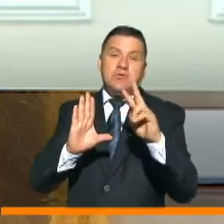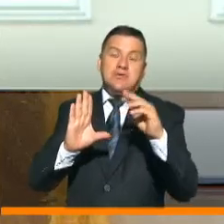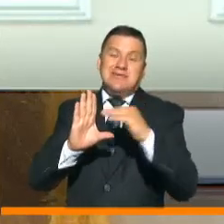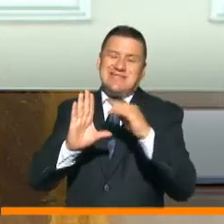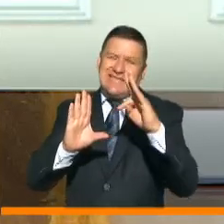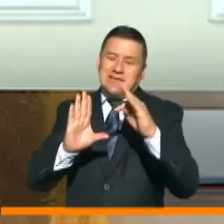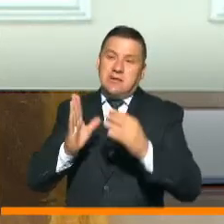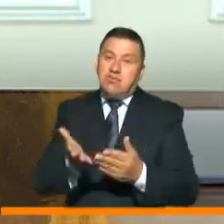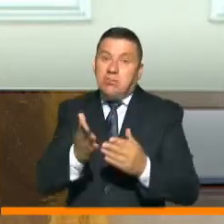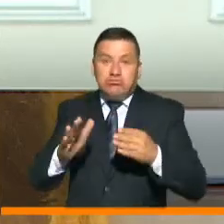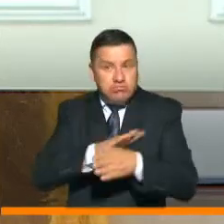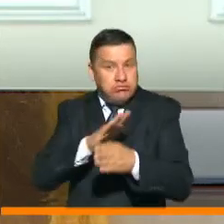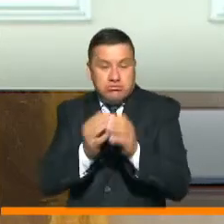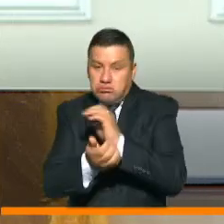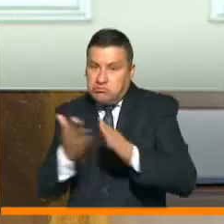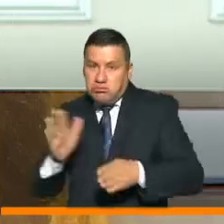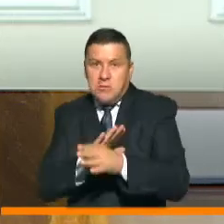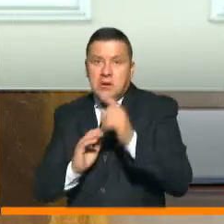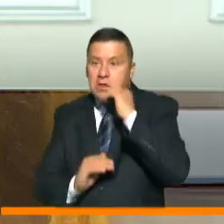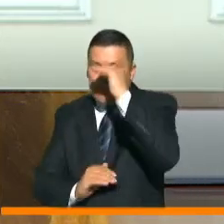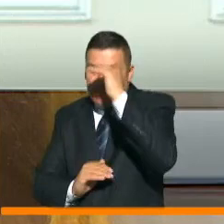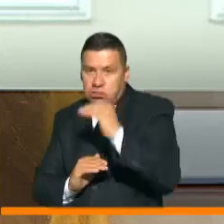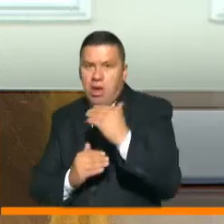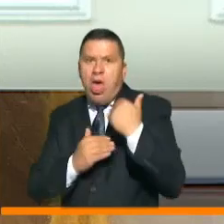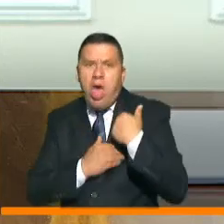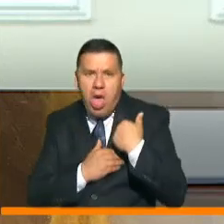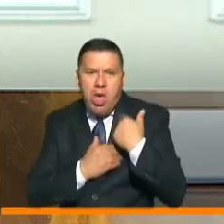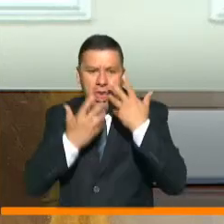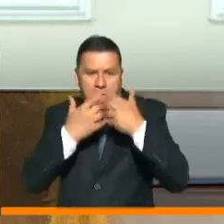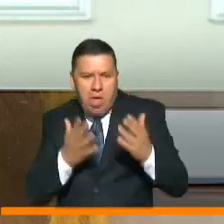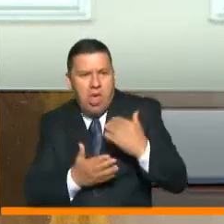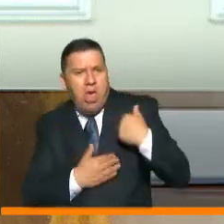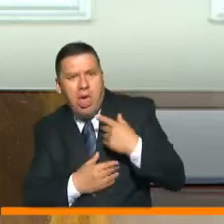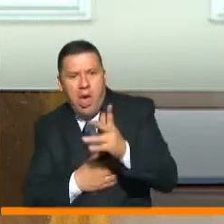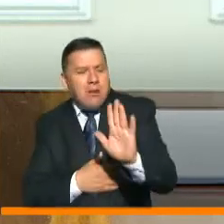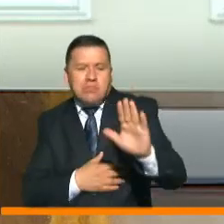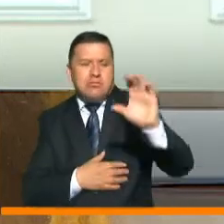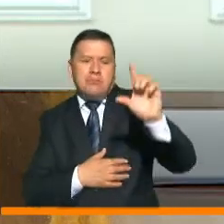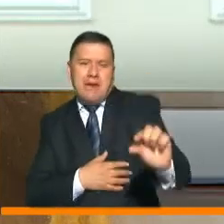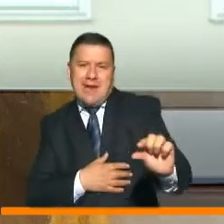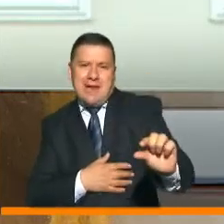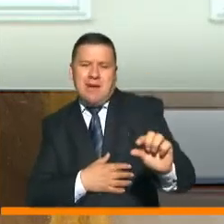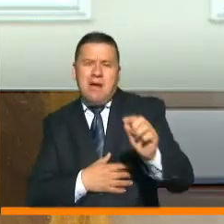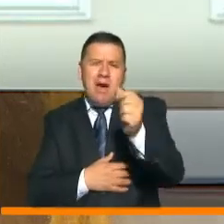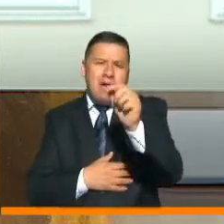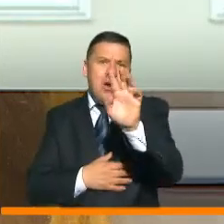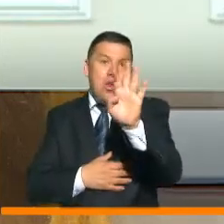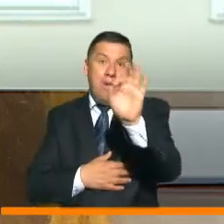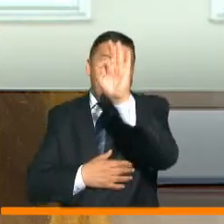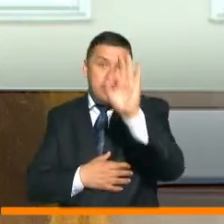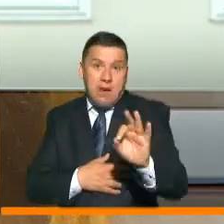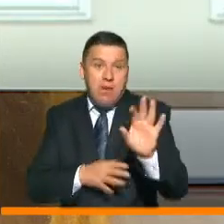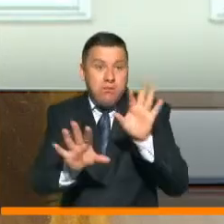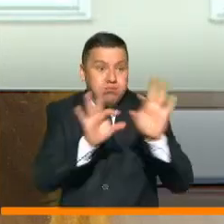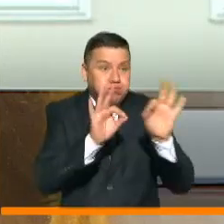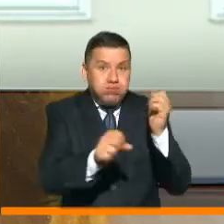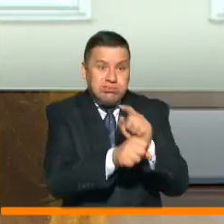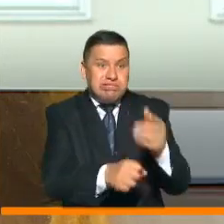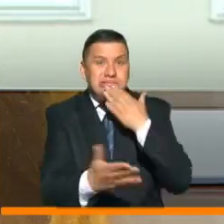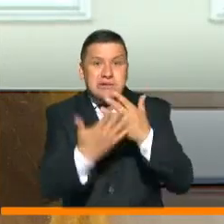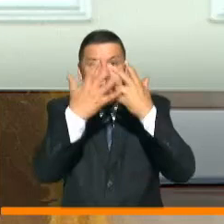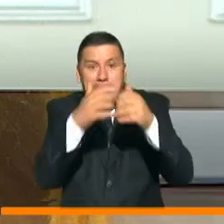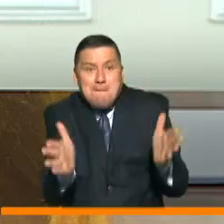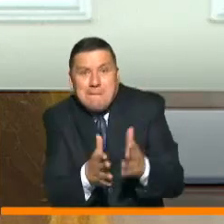manera muy especial con la reducción de la carga en la micro y pequeña empresa, que genera cerca del 90% del empleo, y algo que también